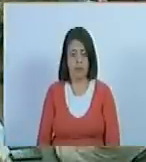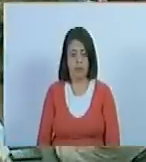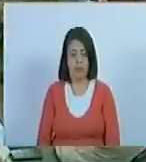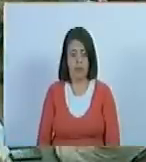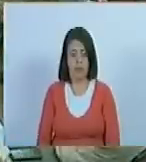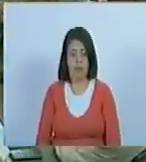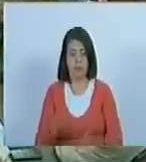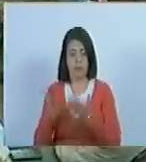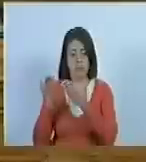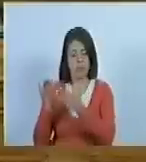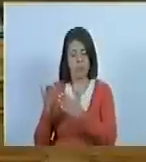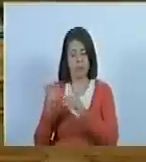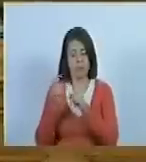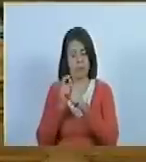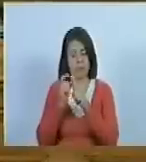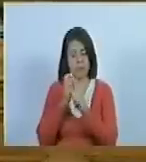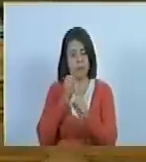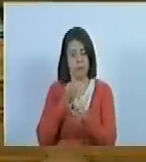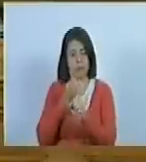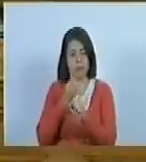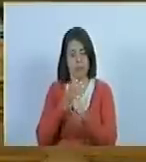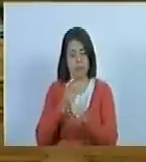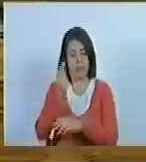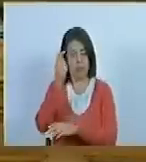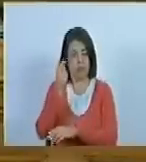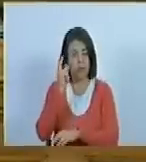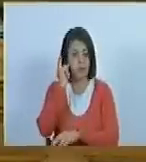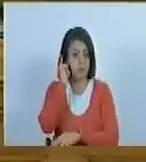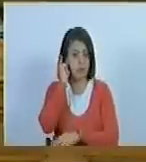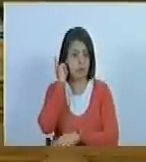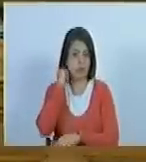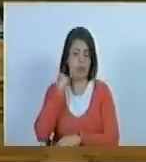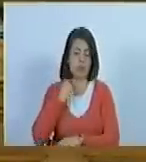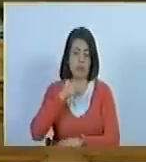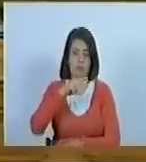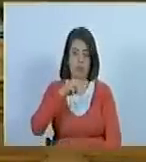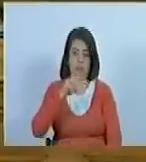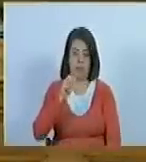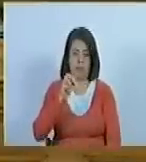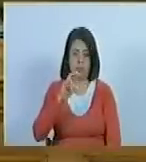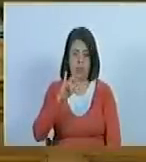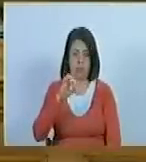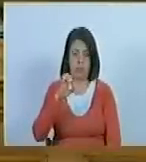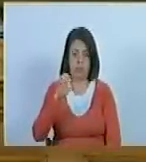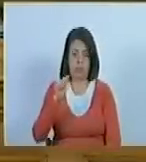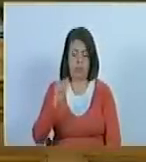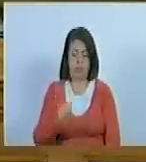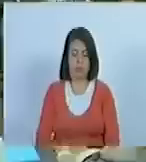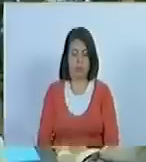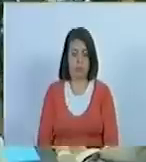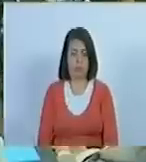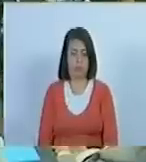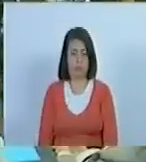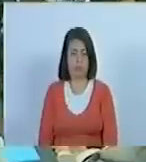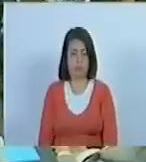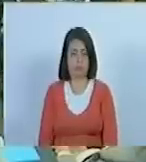Voy a dejar en el derecho de palabra a la diputada María Gabriela Vega.